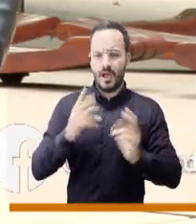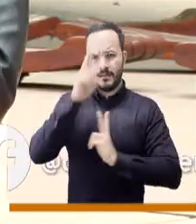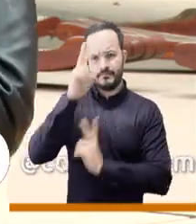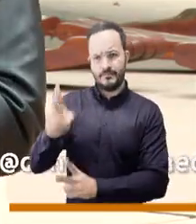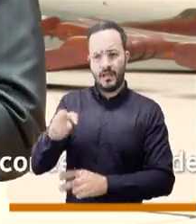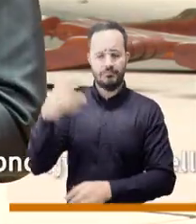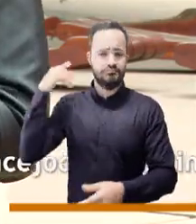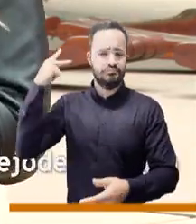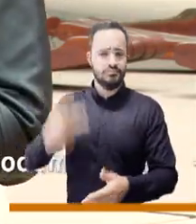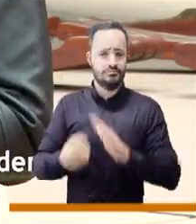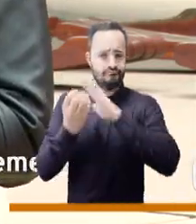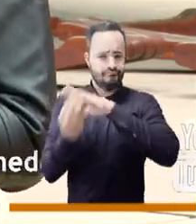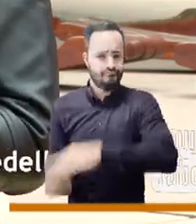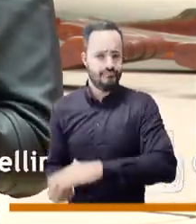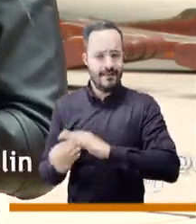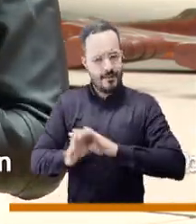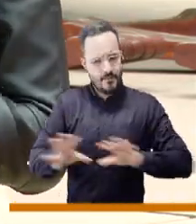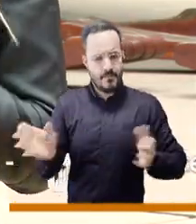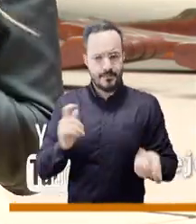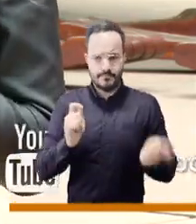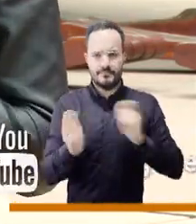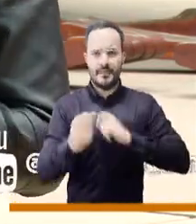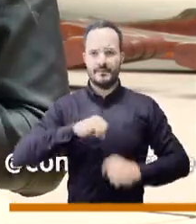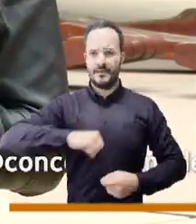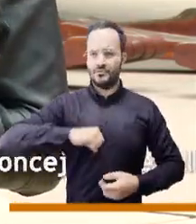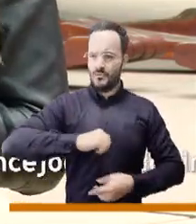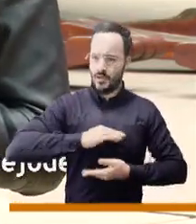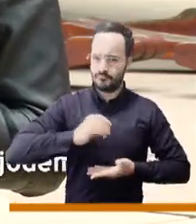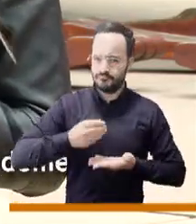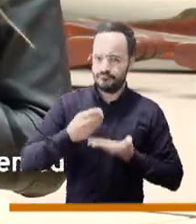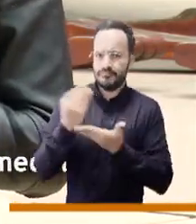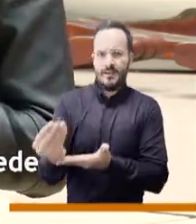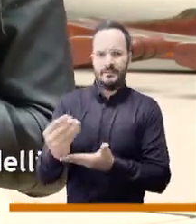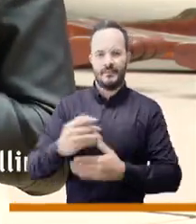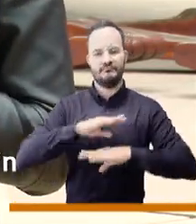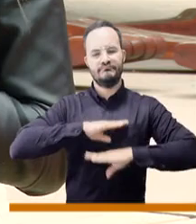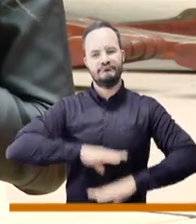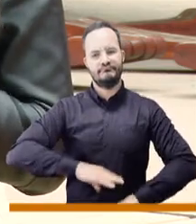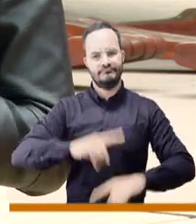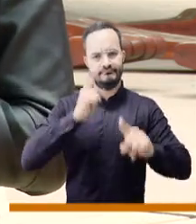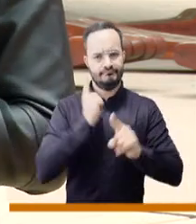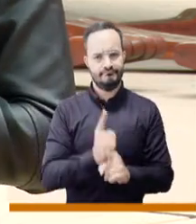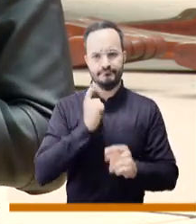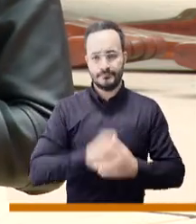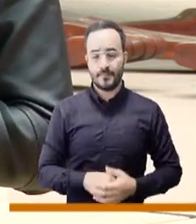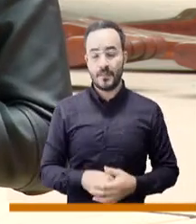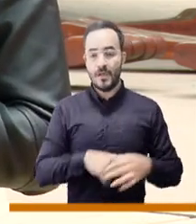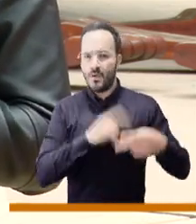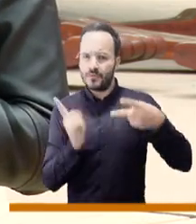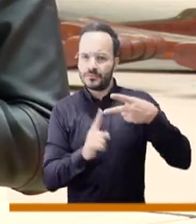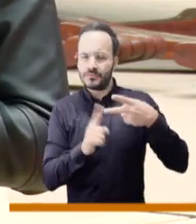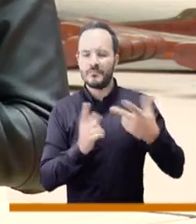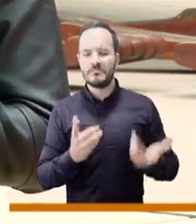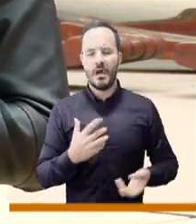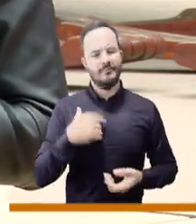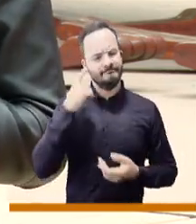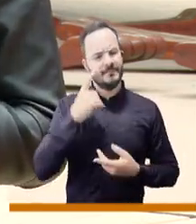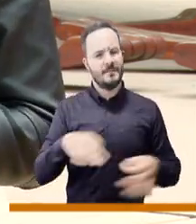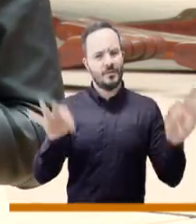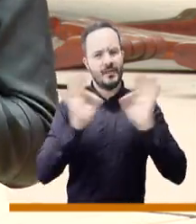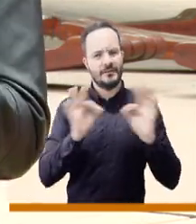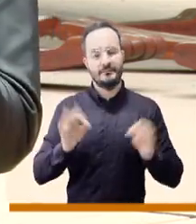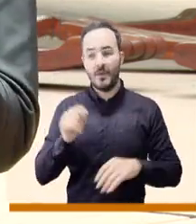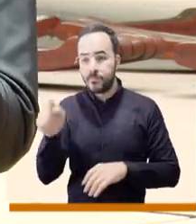marginados para que se garanticen sus derechos. Y @amparosinfuentes dice, considero que los derechos de todas las minorías deben de estar en